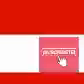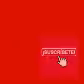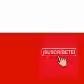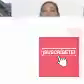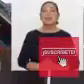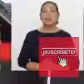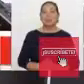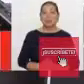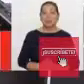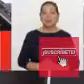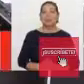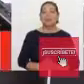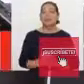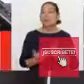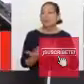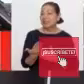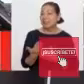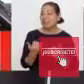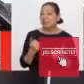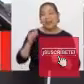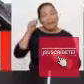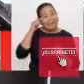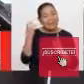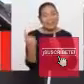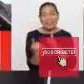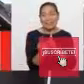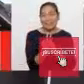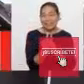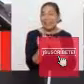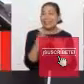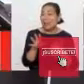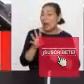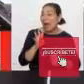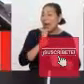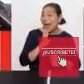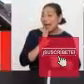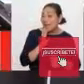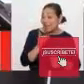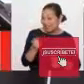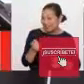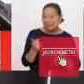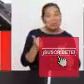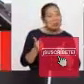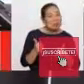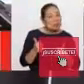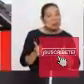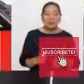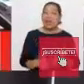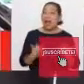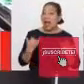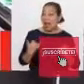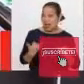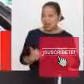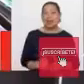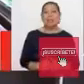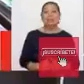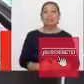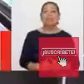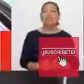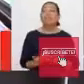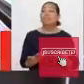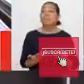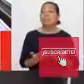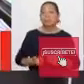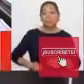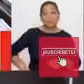Así es, Omar. María Fernanda, muy buenos días. Lindo recuento lo que has realizado, María Fernanda. Efectivamente, en estos momentos nosotros nos encontramos